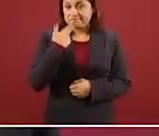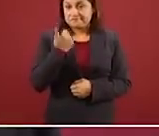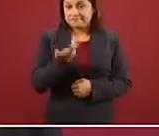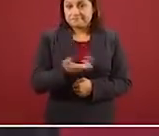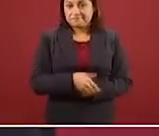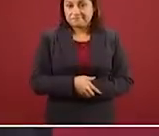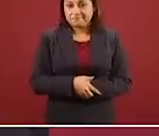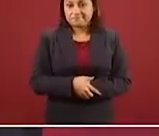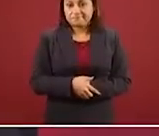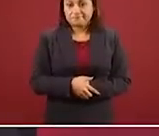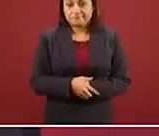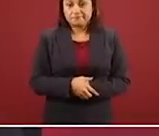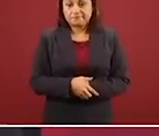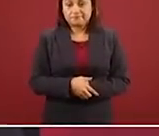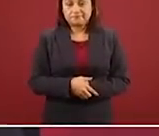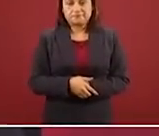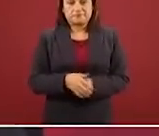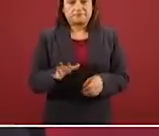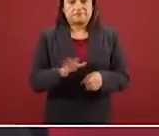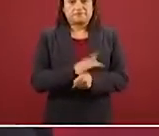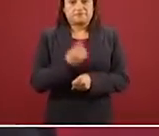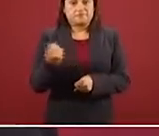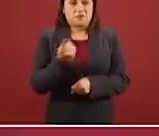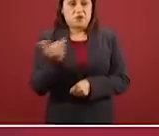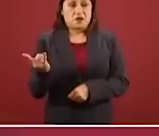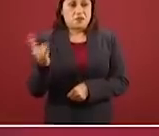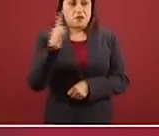que los viajes de 5 horas, pues solo